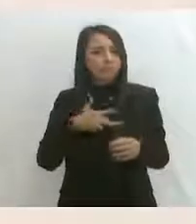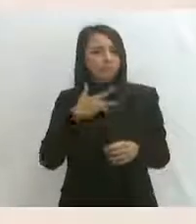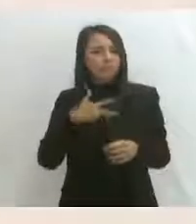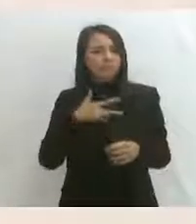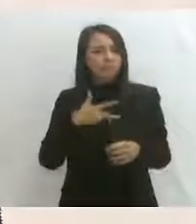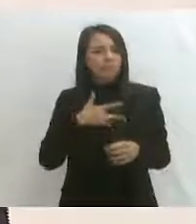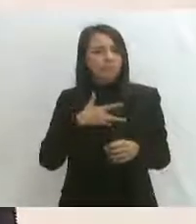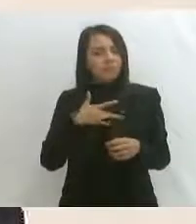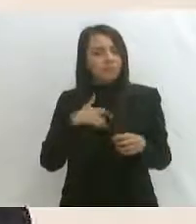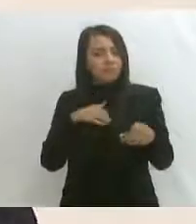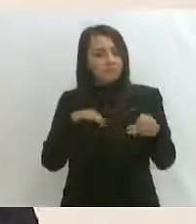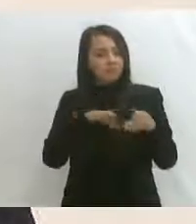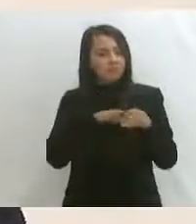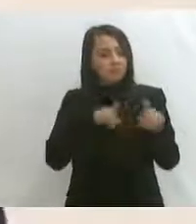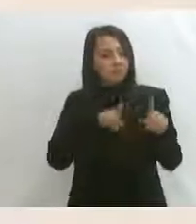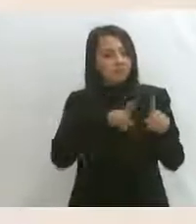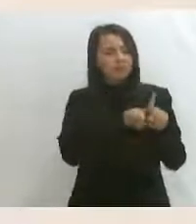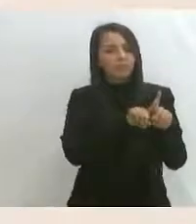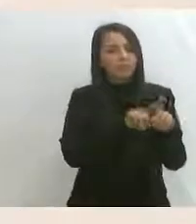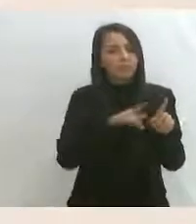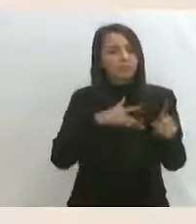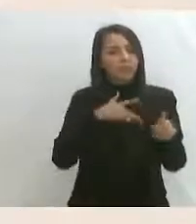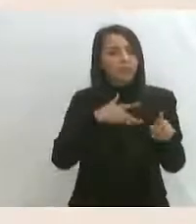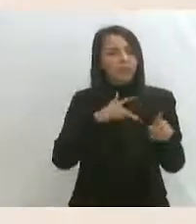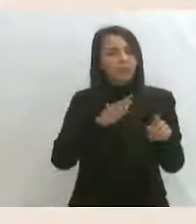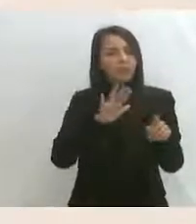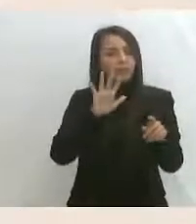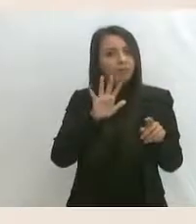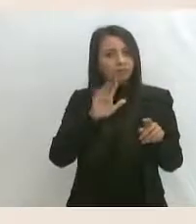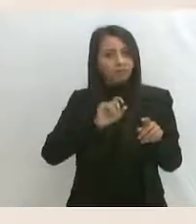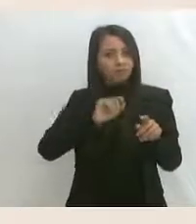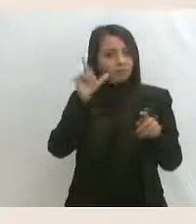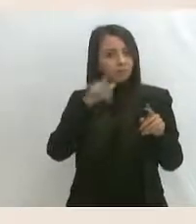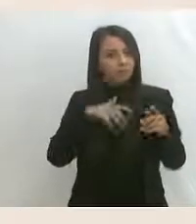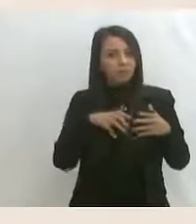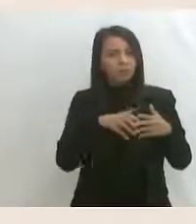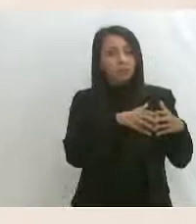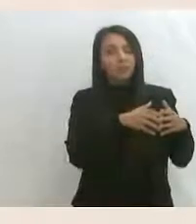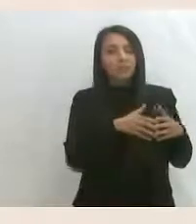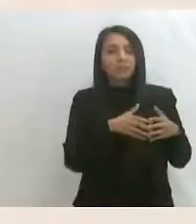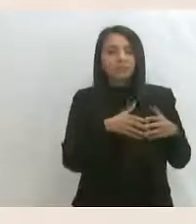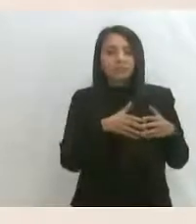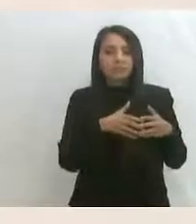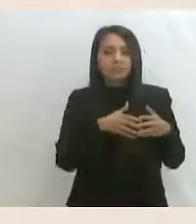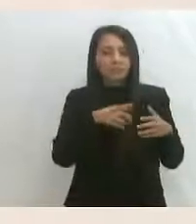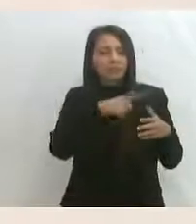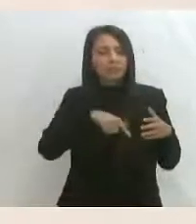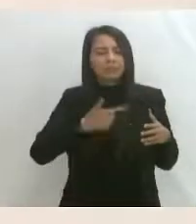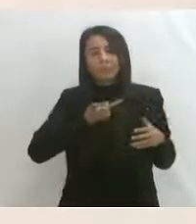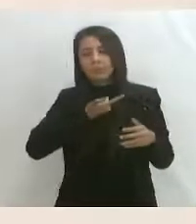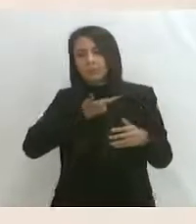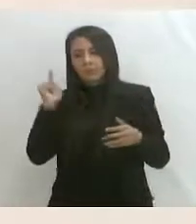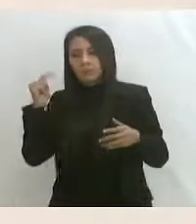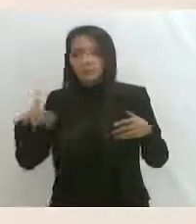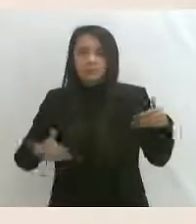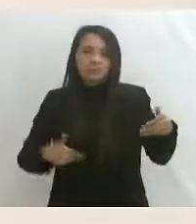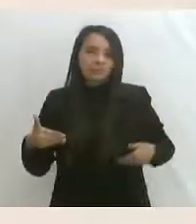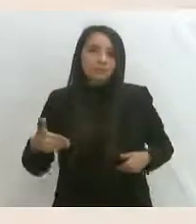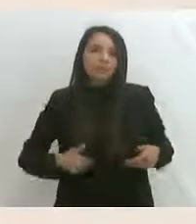muy cercanos a los hombres del poder, no les gusta a los que